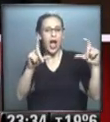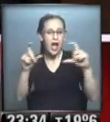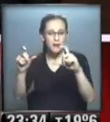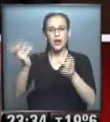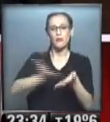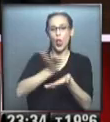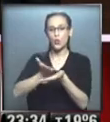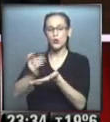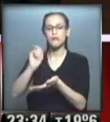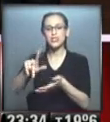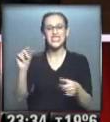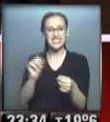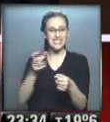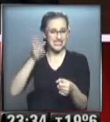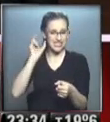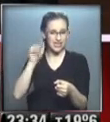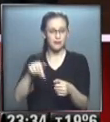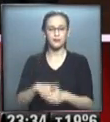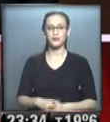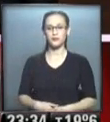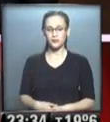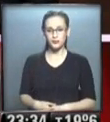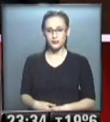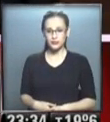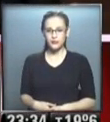producción desde Santiago. Ustedes con la despedida.